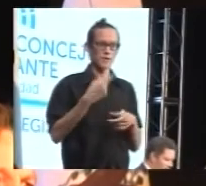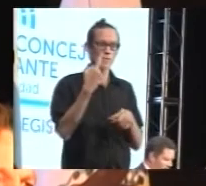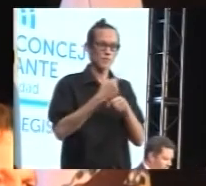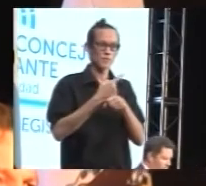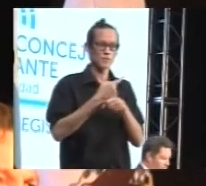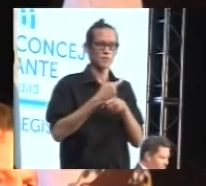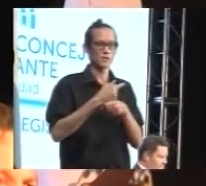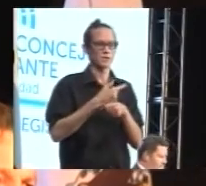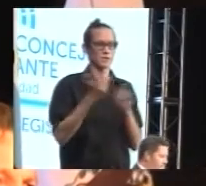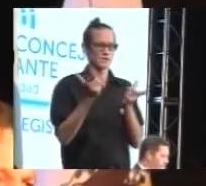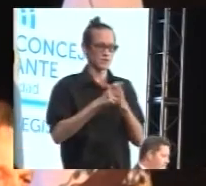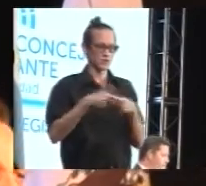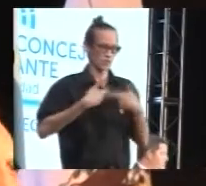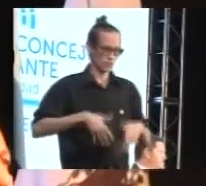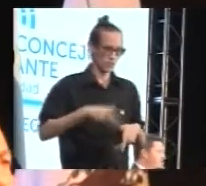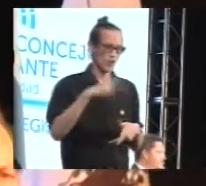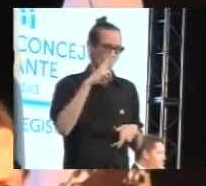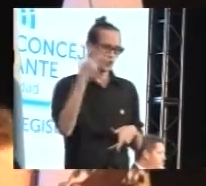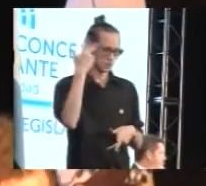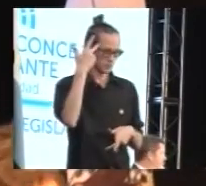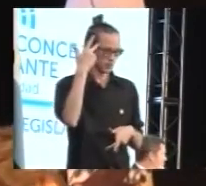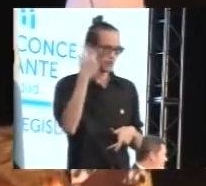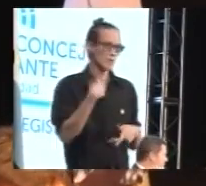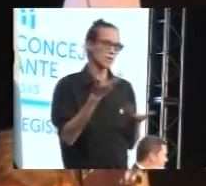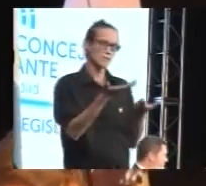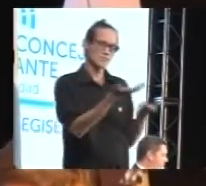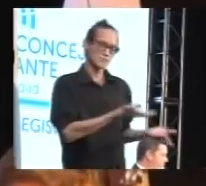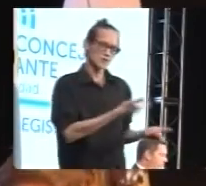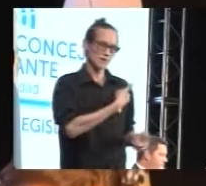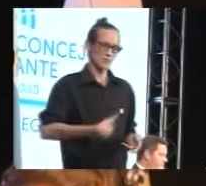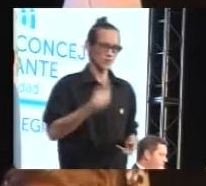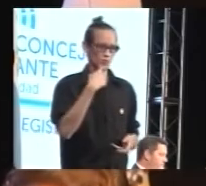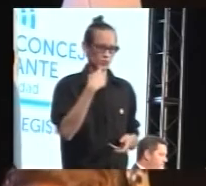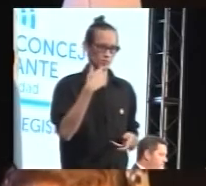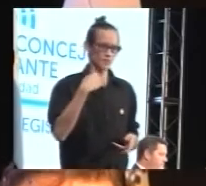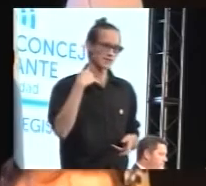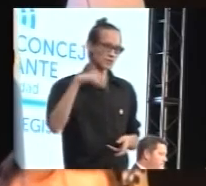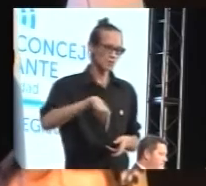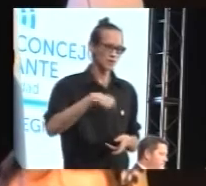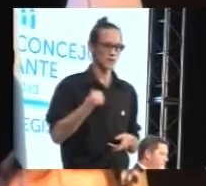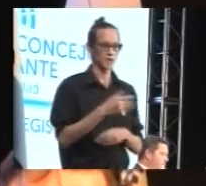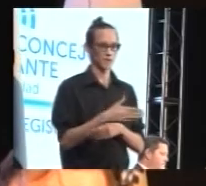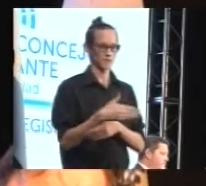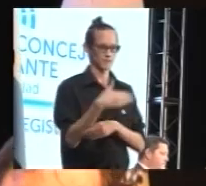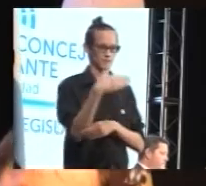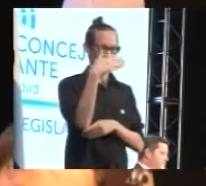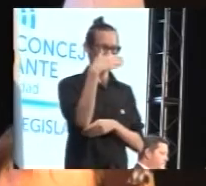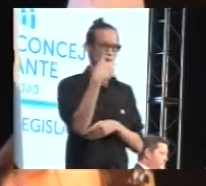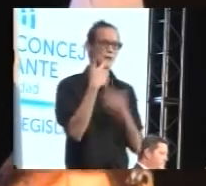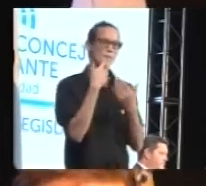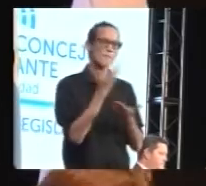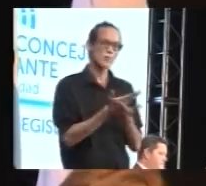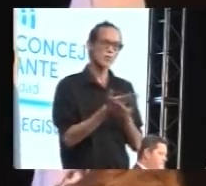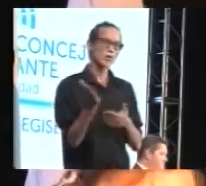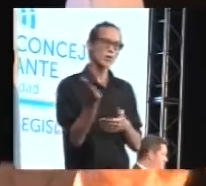al año 2018. Voy a invitar al señor Intendente, Presidente Municipal de la Ciudad de Paraná, a izamiento del Pabellón Nacional, y les pido a todos ustedes